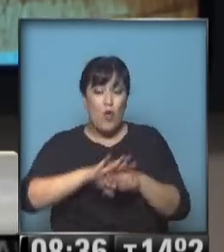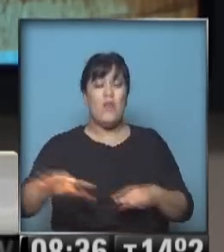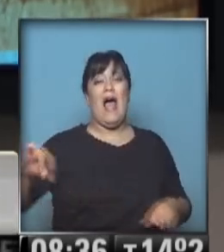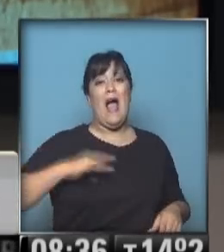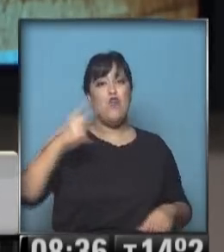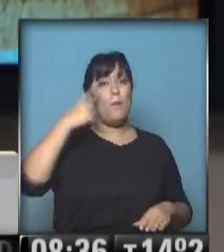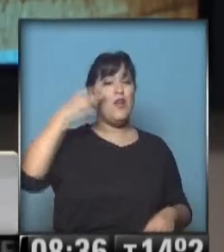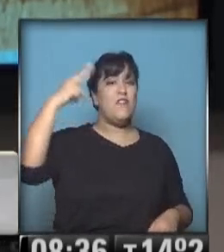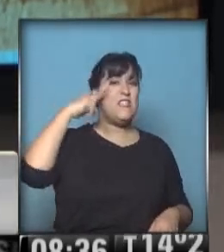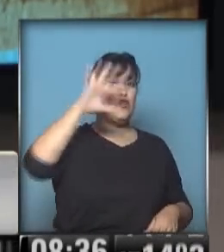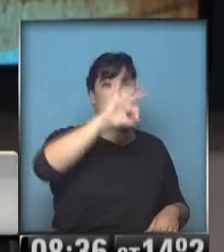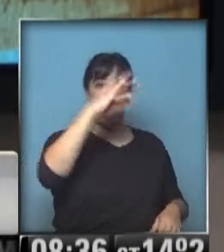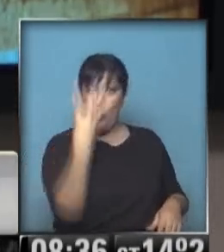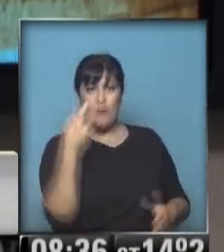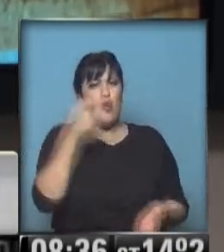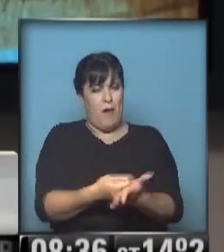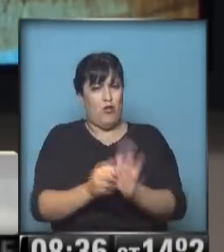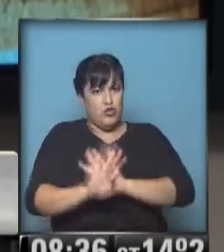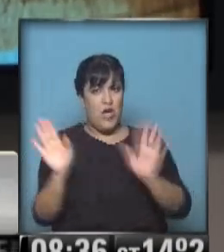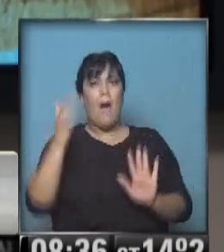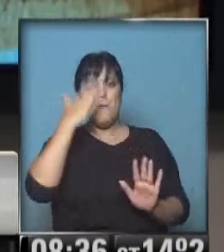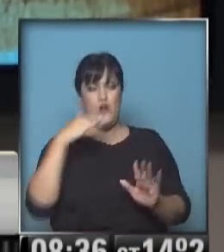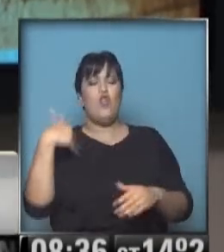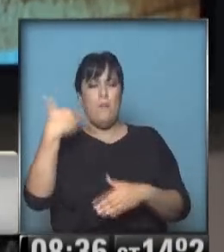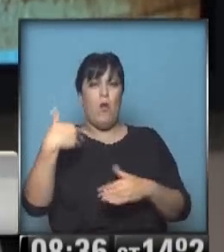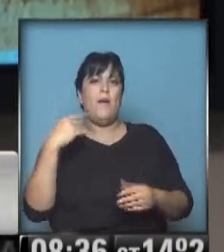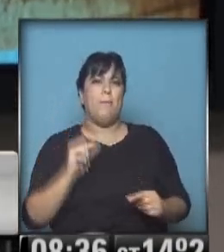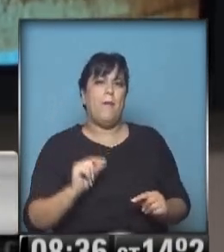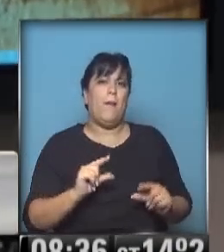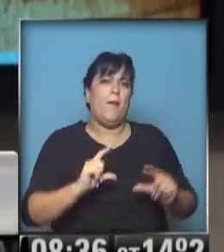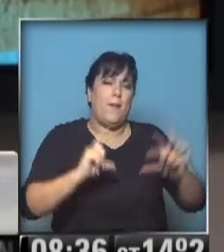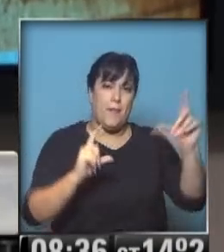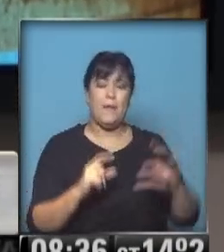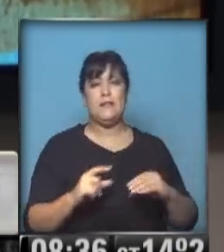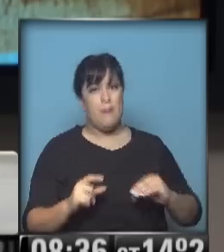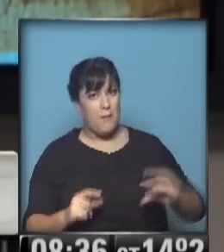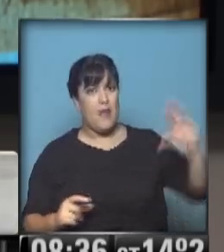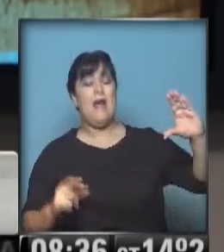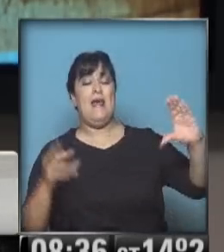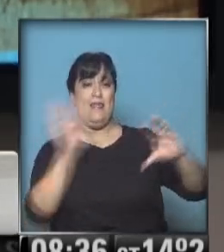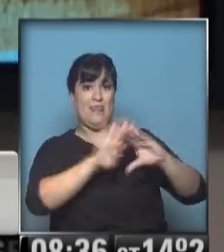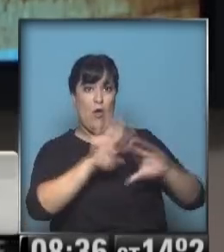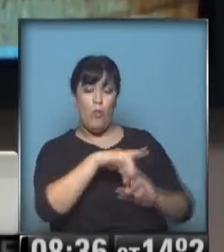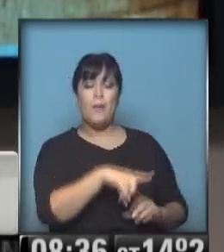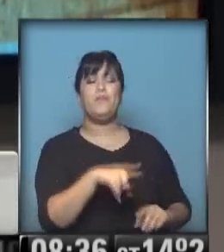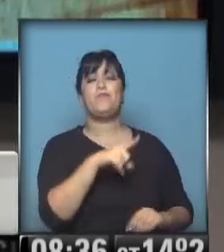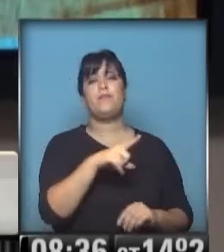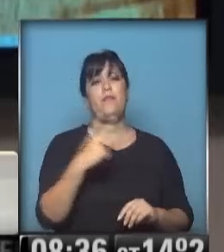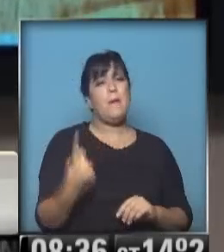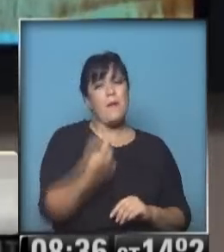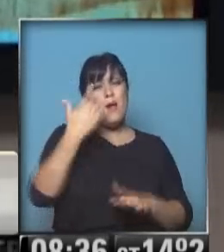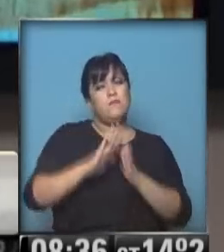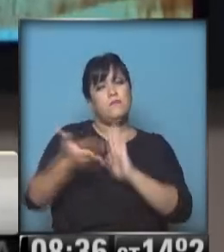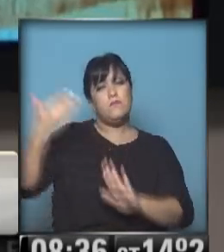pero también hay otros capítulos de la deuda que podemos recorrer en una primera revisión a través de un